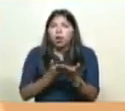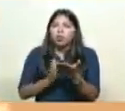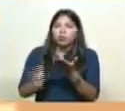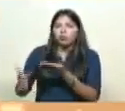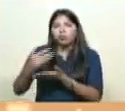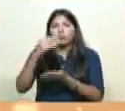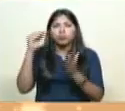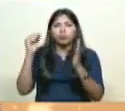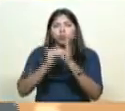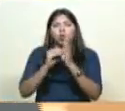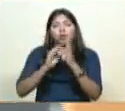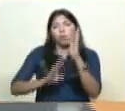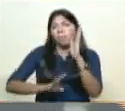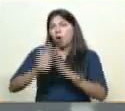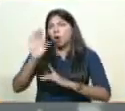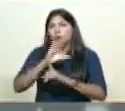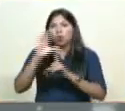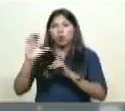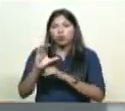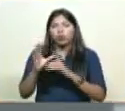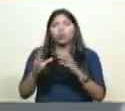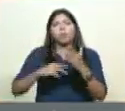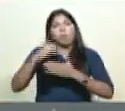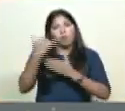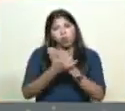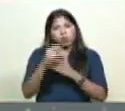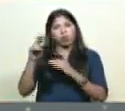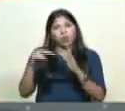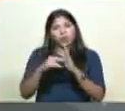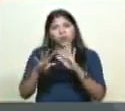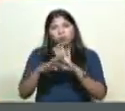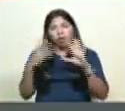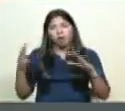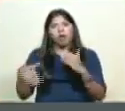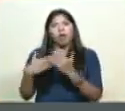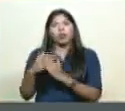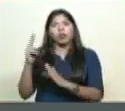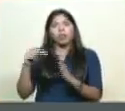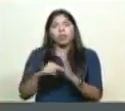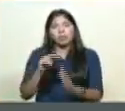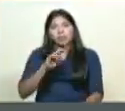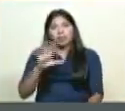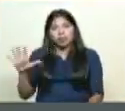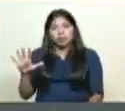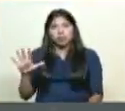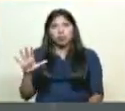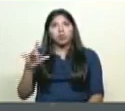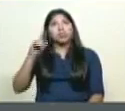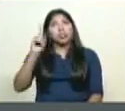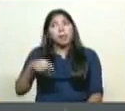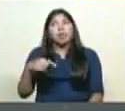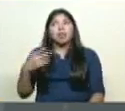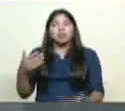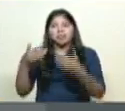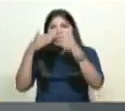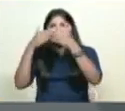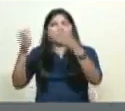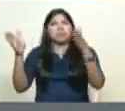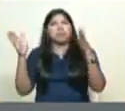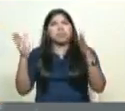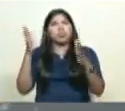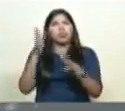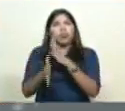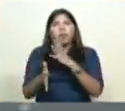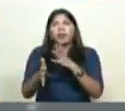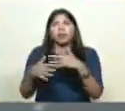economía cultural venezolana a través del Plan de la Patria, y por supuesto también nos dará luces a todo lo que tiene